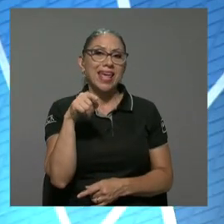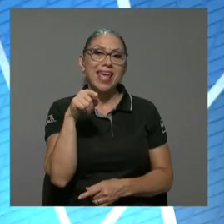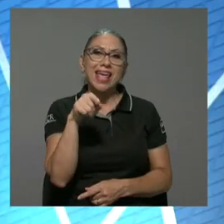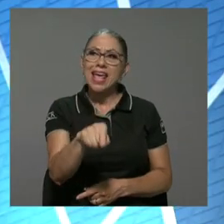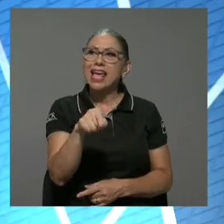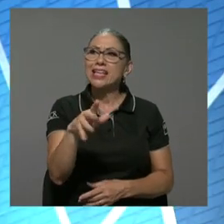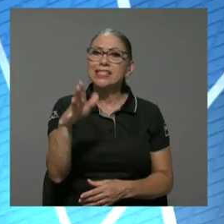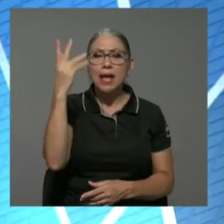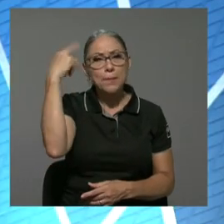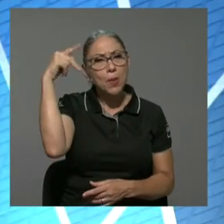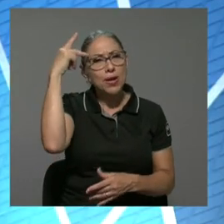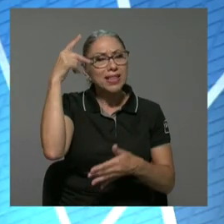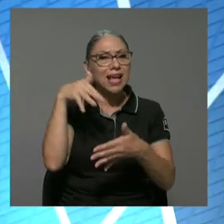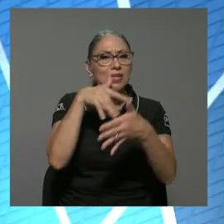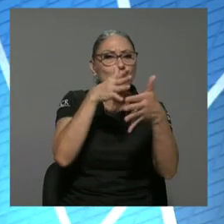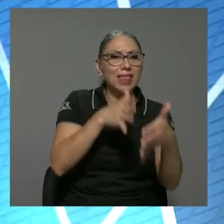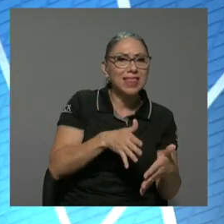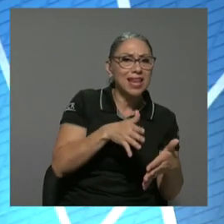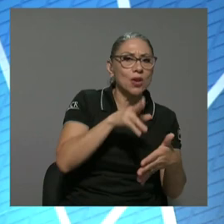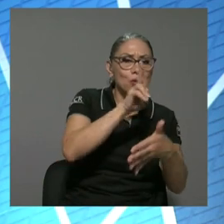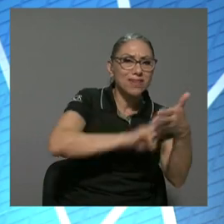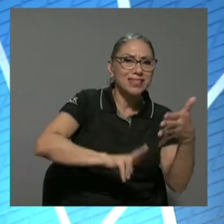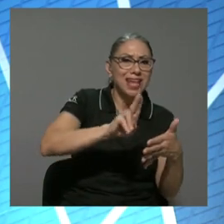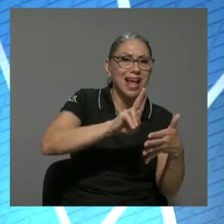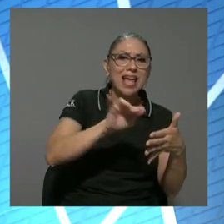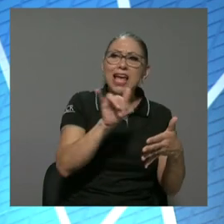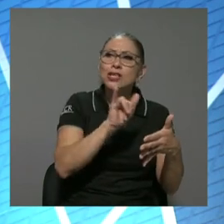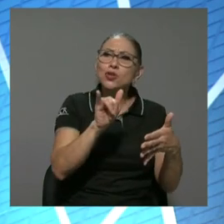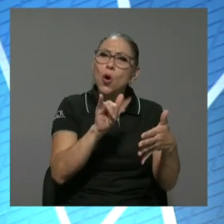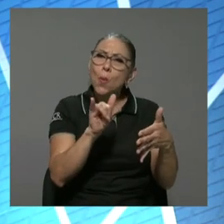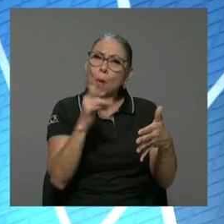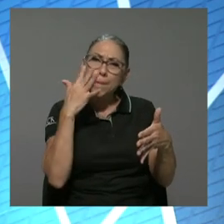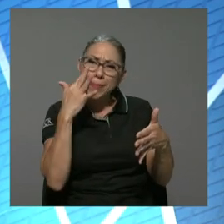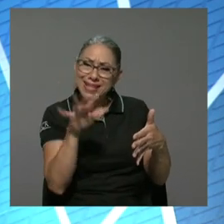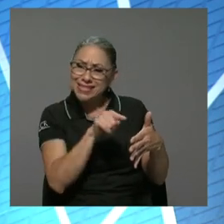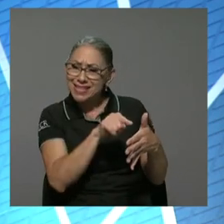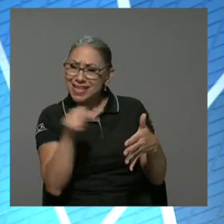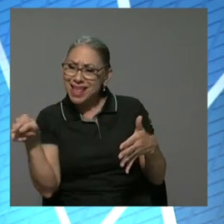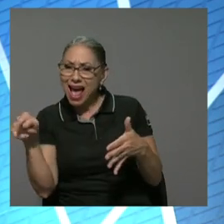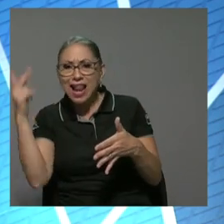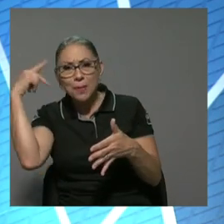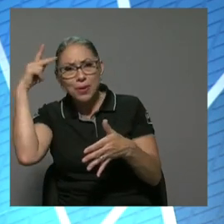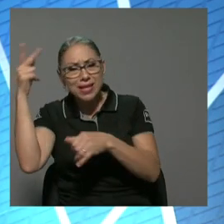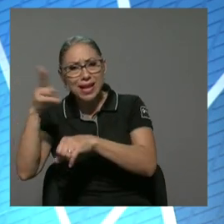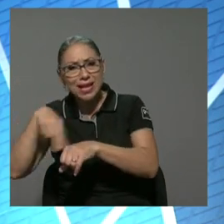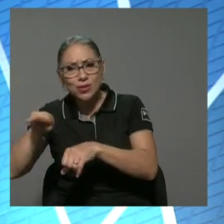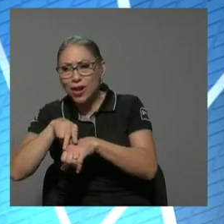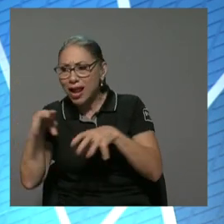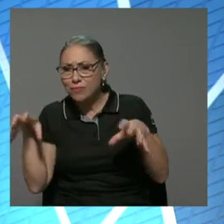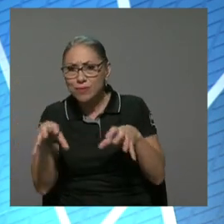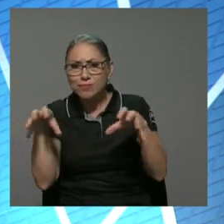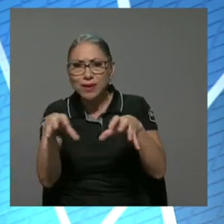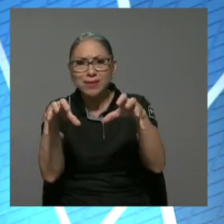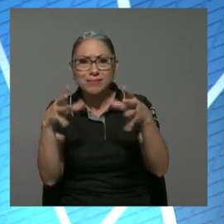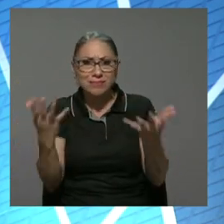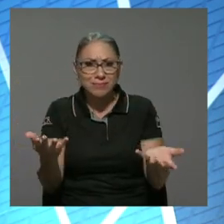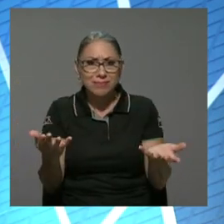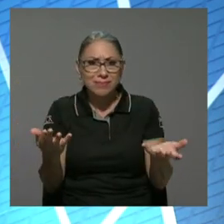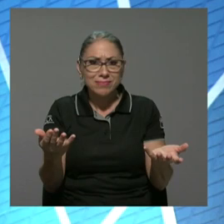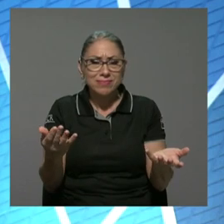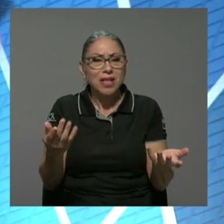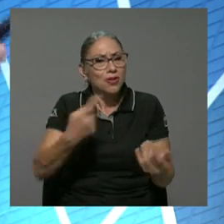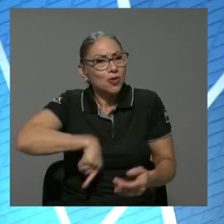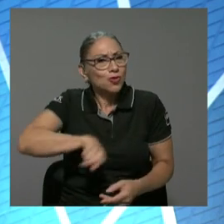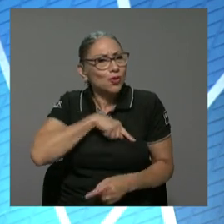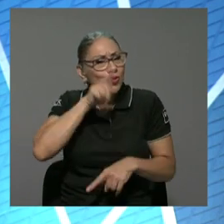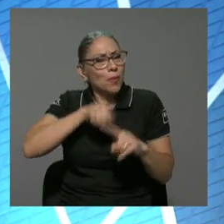estudiantil universitaria es una réplica de la política nacional, claro, ¿no? Uh-huh. Al final hay sí. una interconexión sí. que no es de extrañarnos por qué se reproducen este tipo de lógicas. Uh-huh. Pero